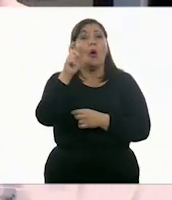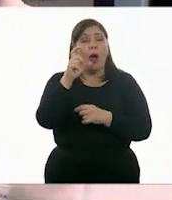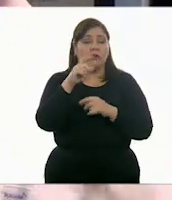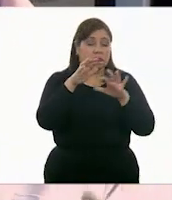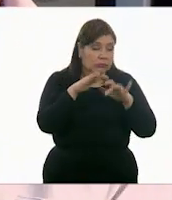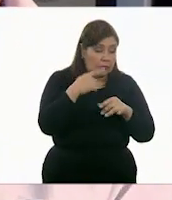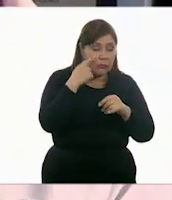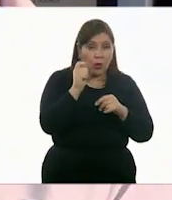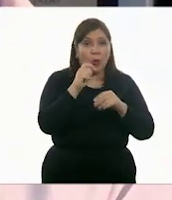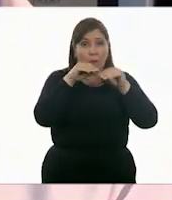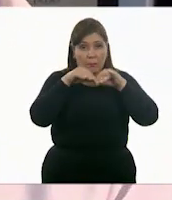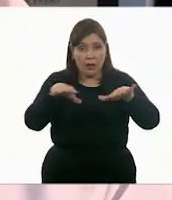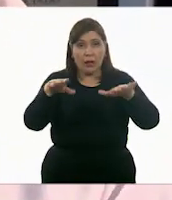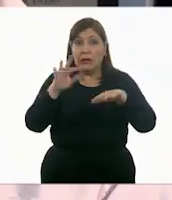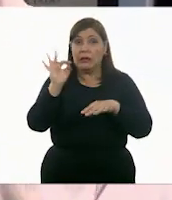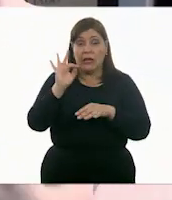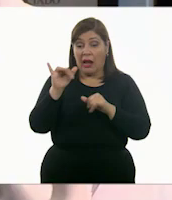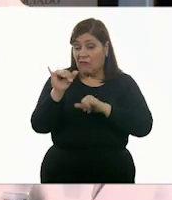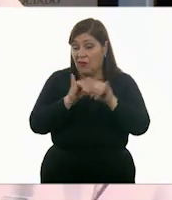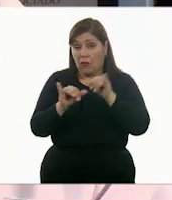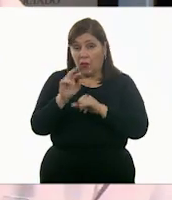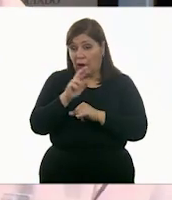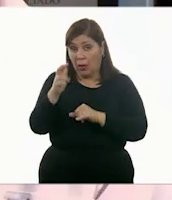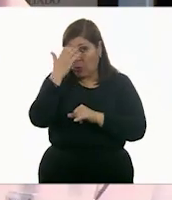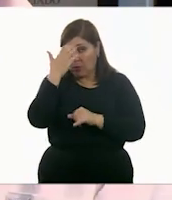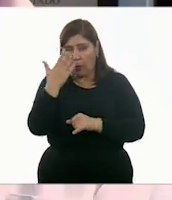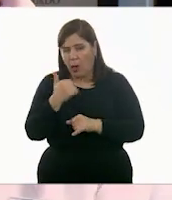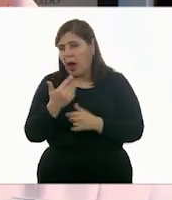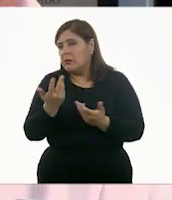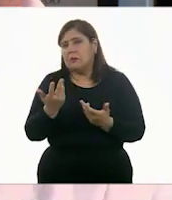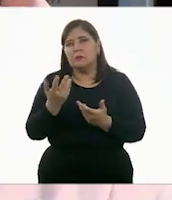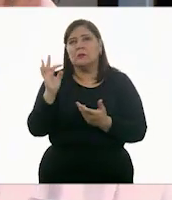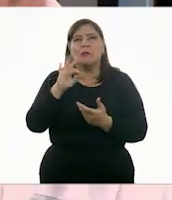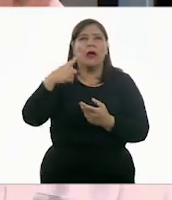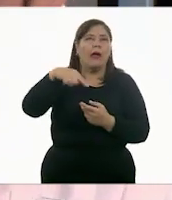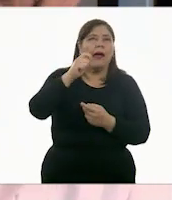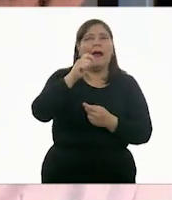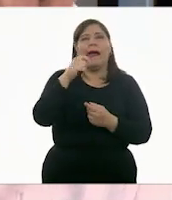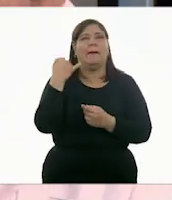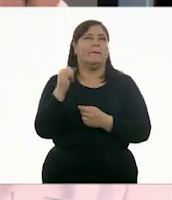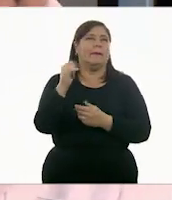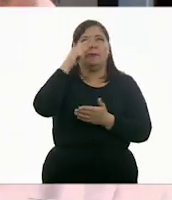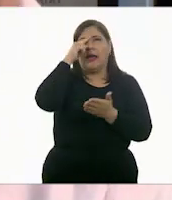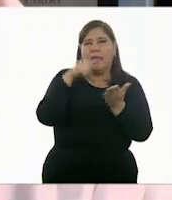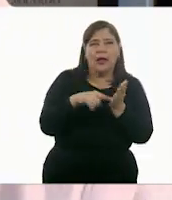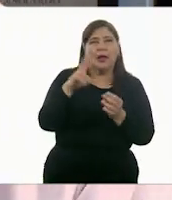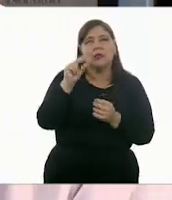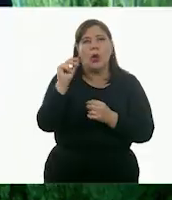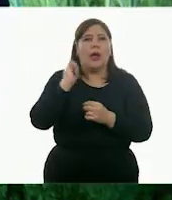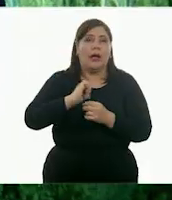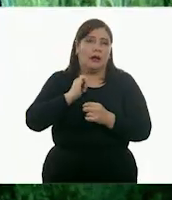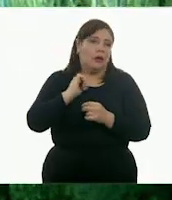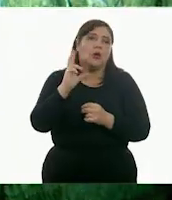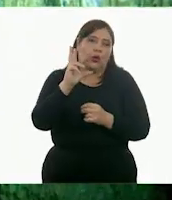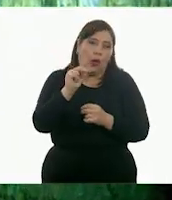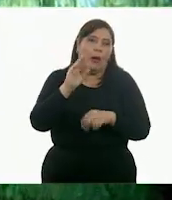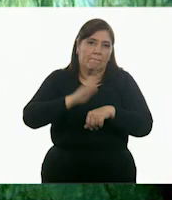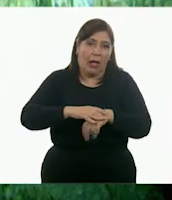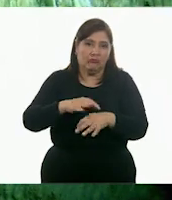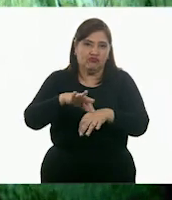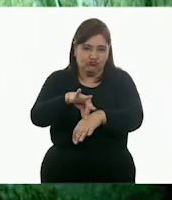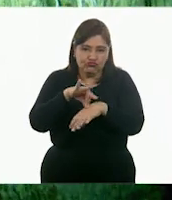este laboratorio no tiene un reconocimiento, es muy difícil que nos crean la antigüedad de estos esqueletos.